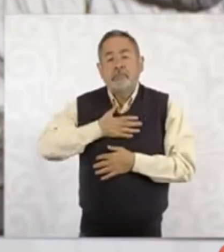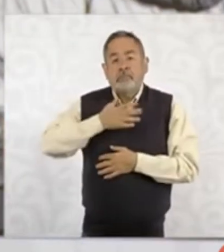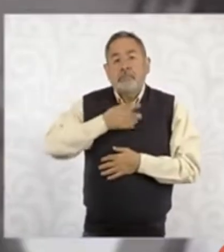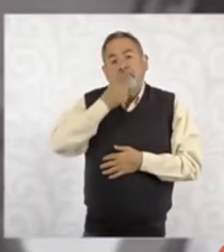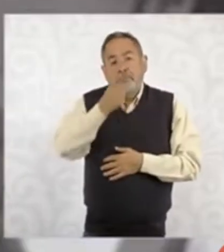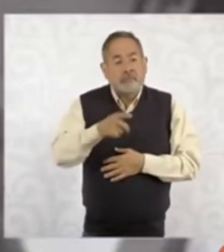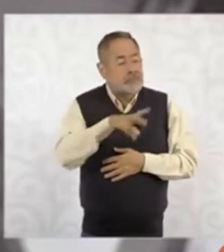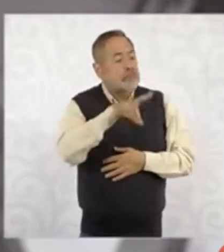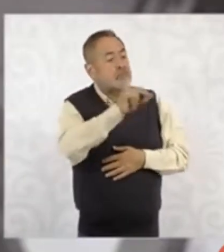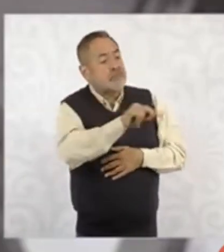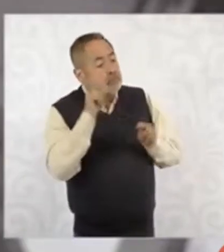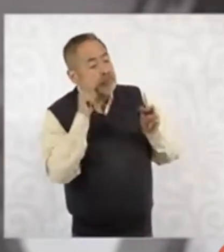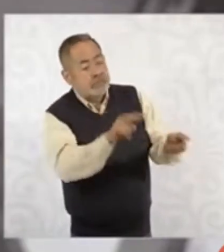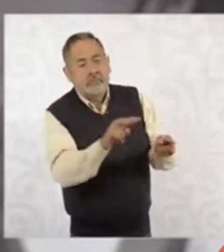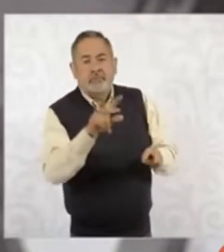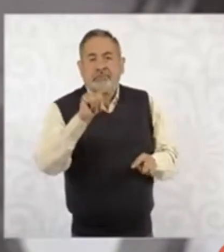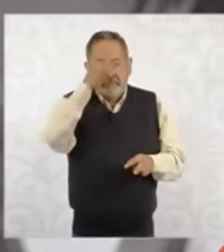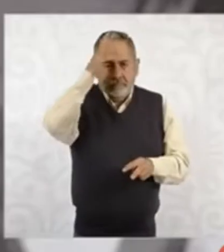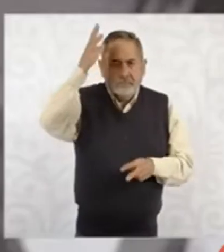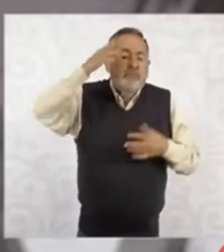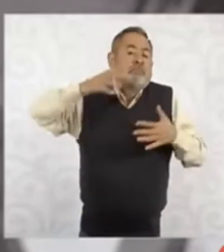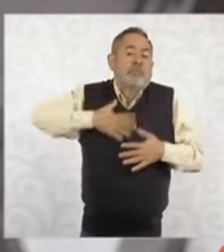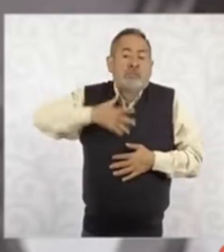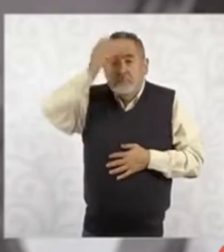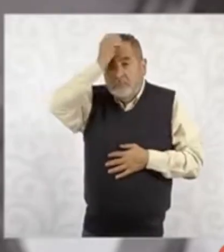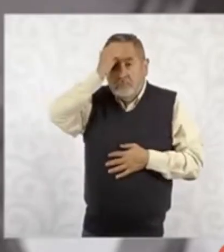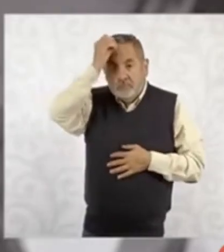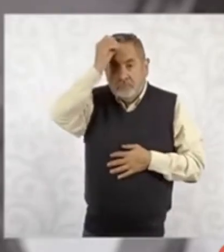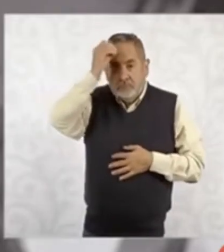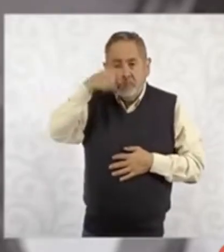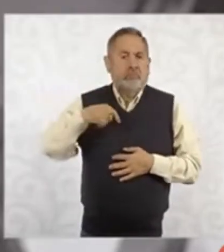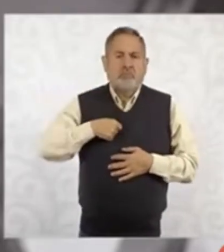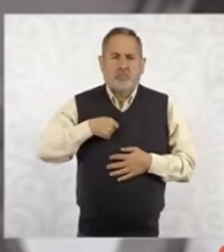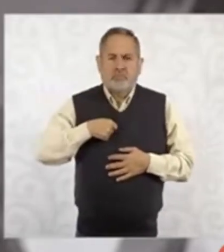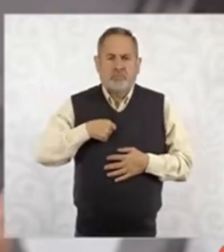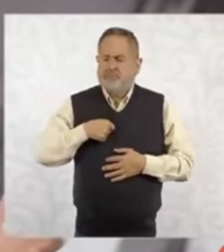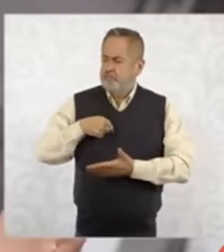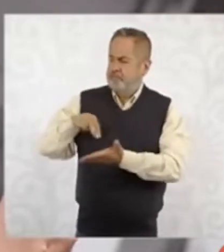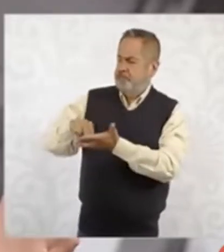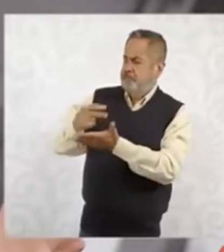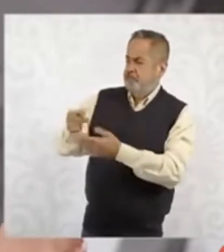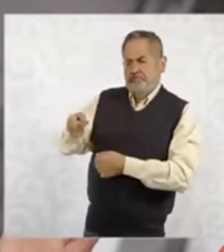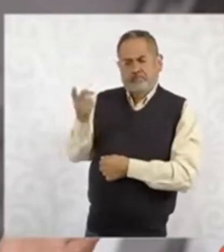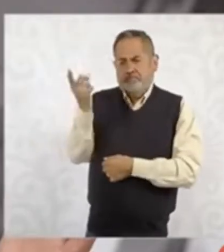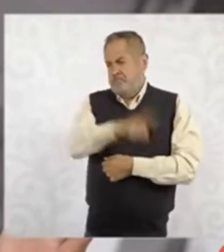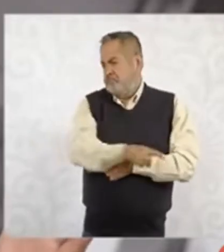opinión, pero no estoy censurando como presidenta de la República a nadie.